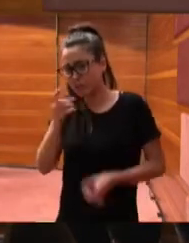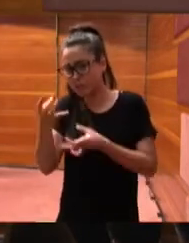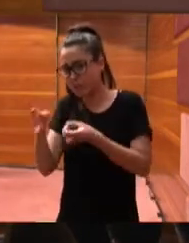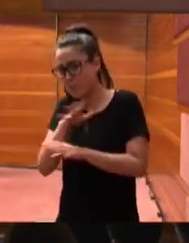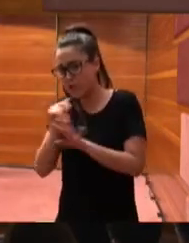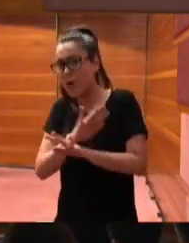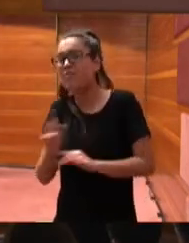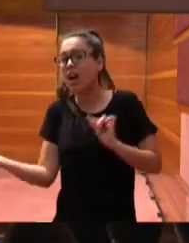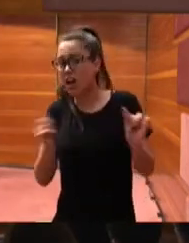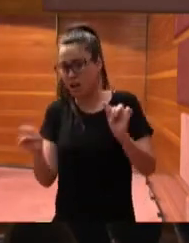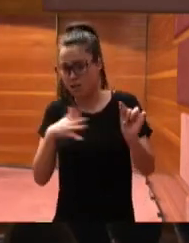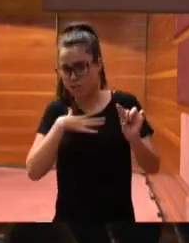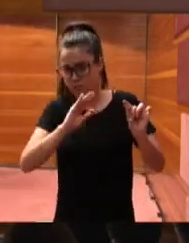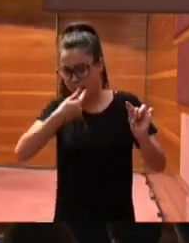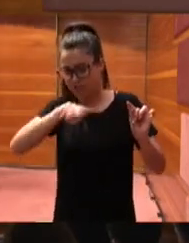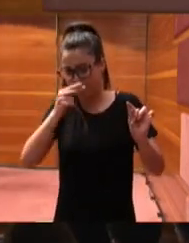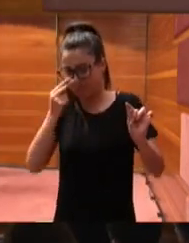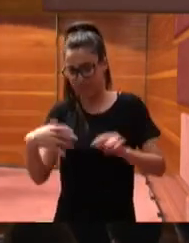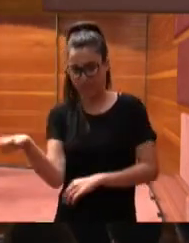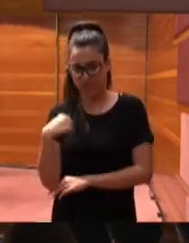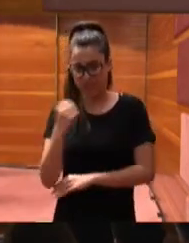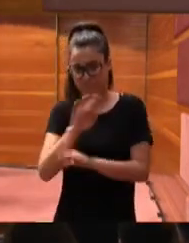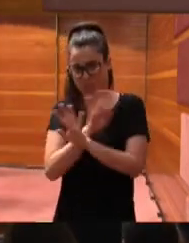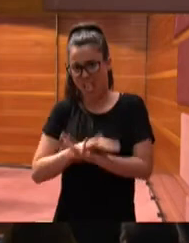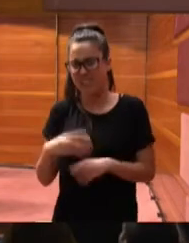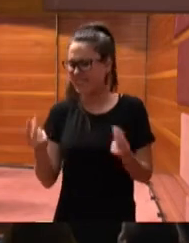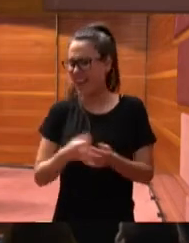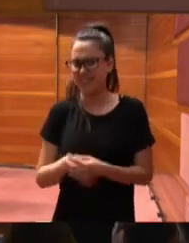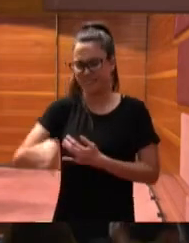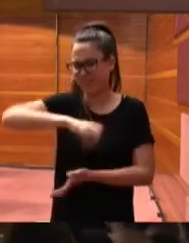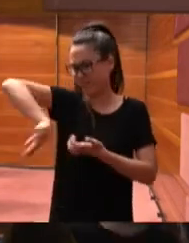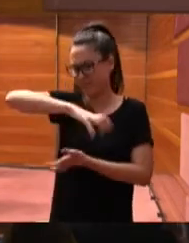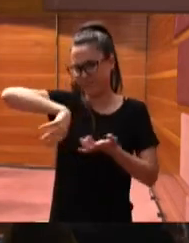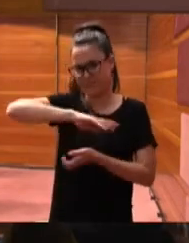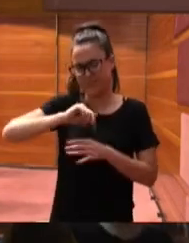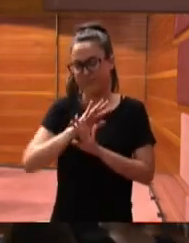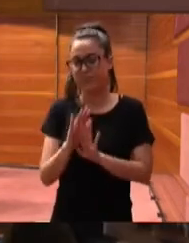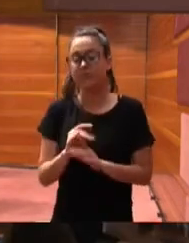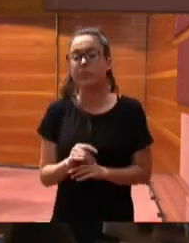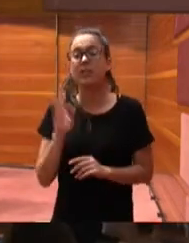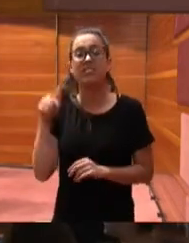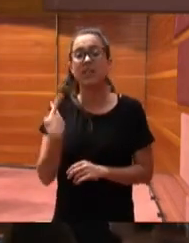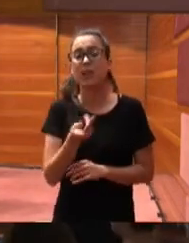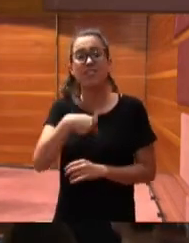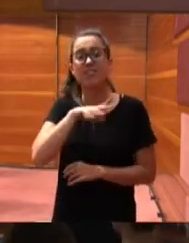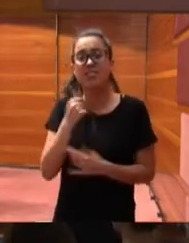no nos necesitan y porque no nos van a hacer caso y porque eso va a generar ruido, porque vamos a saturarles, etcétera, etcétera, y sobre todo porque no vamos a